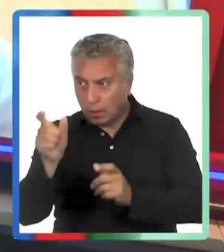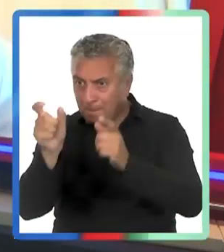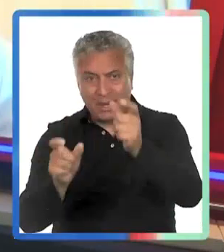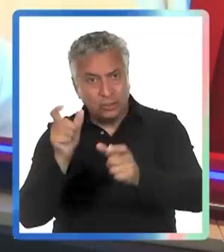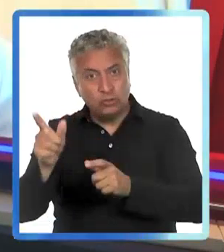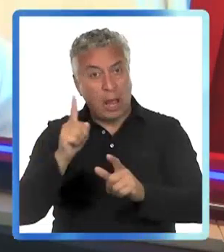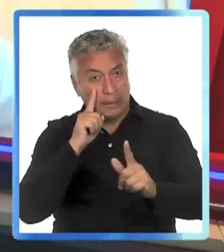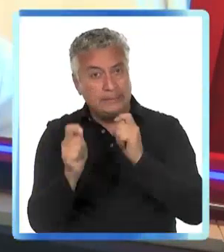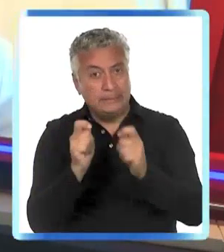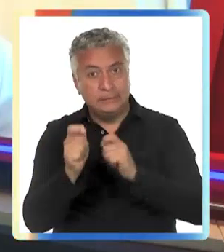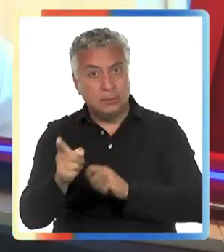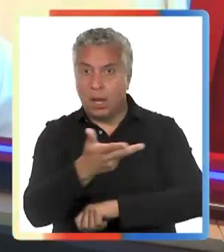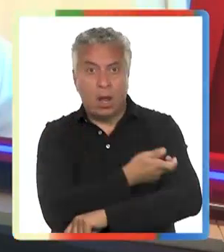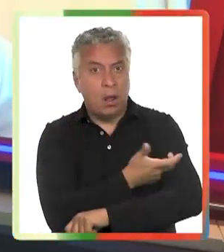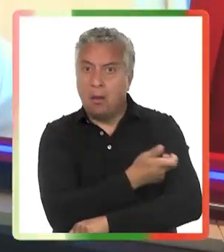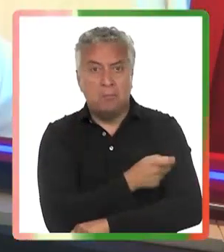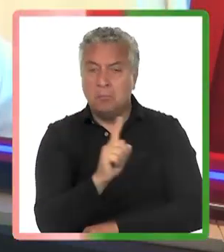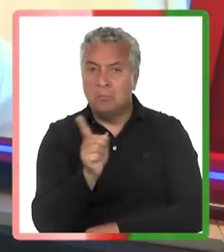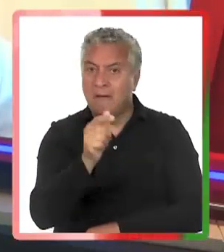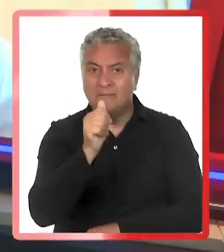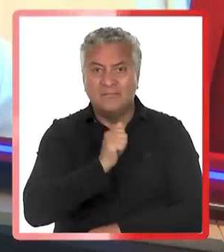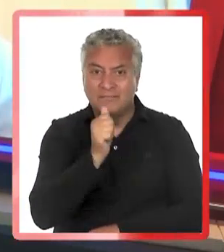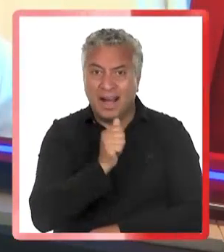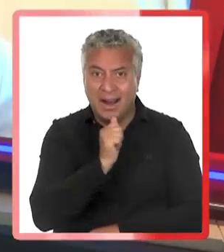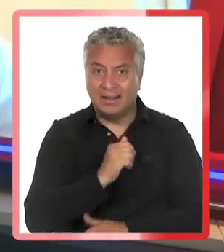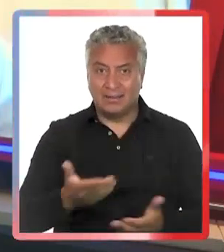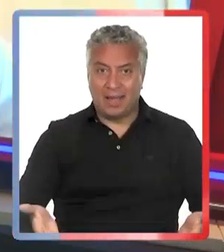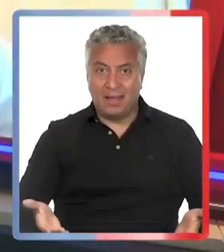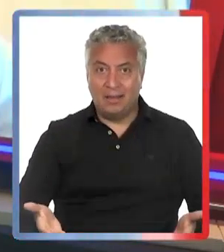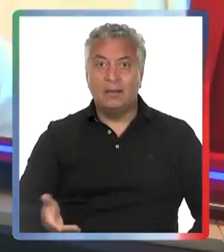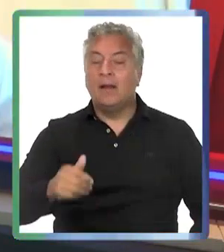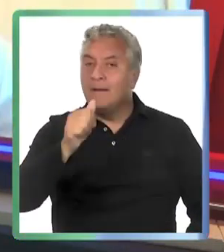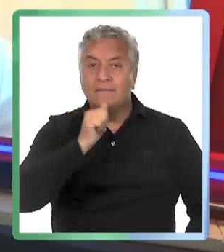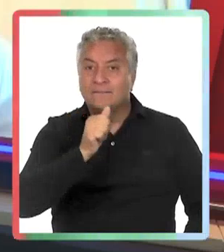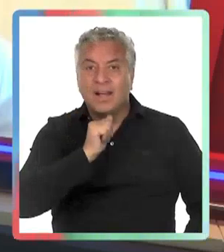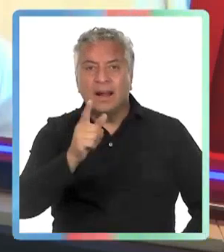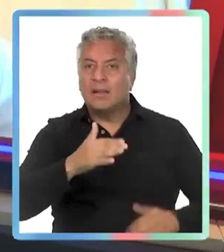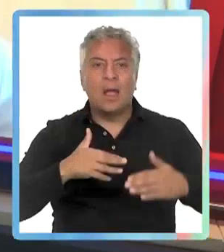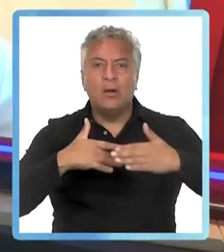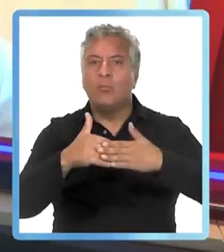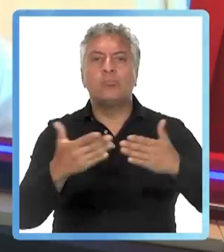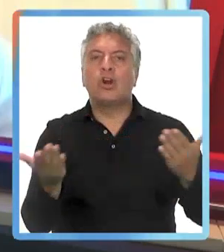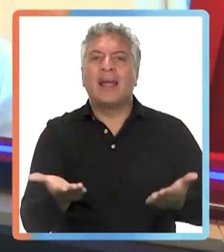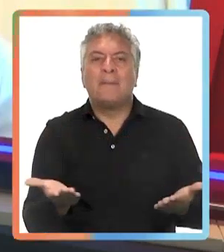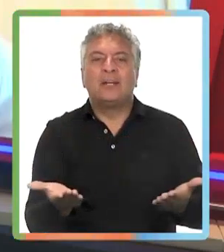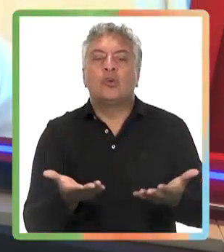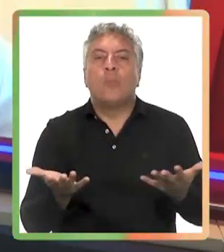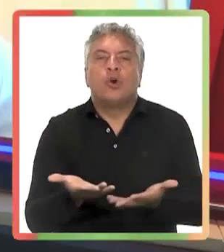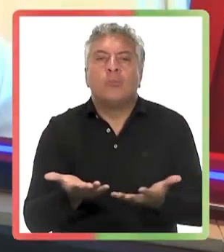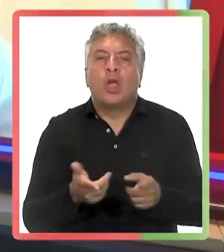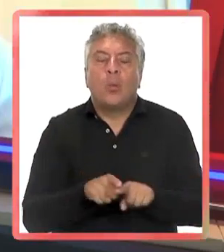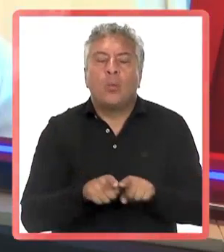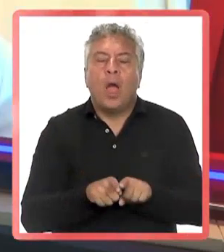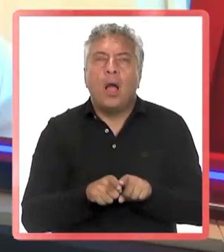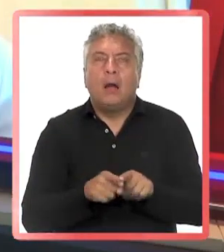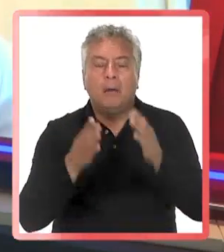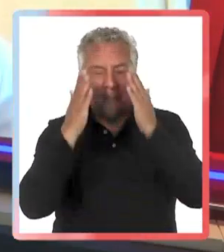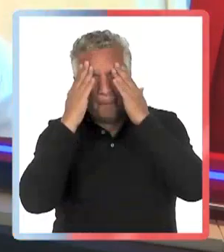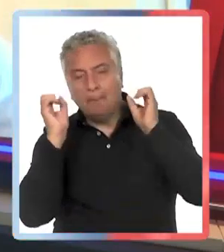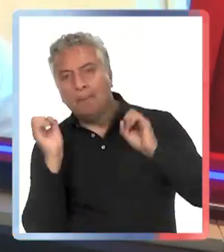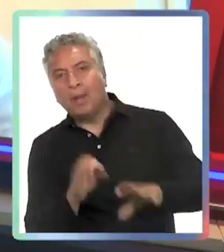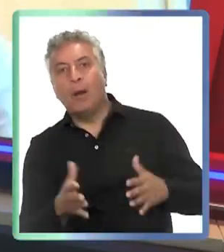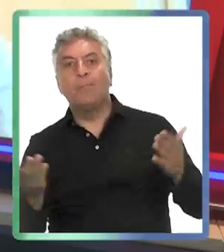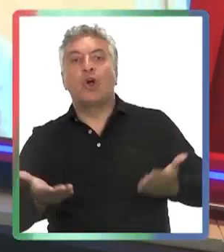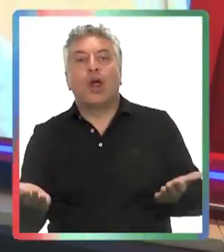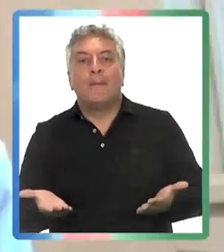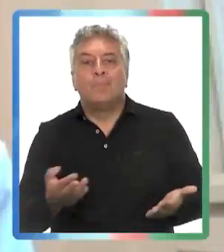personas que están en riesgo frente a este COVID-19 no se han vacunado todavía. Recién no llegamos a ese umbral. ¿Por qué? ¿Qué nos pasó? ¿Por qué soltamos esto